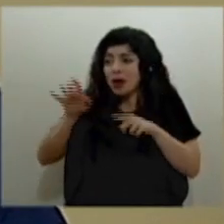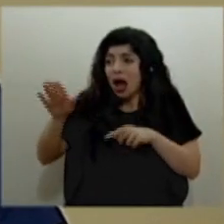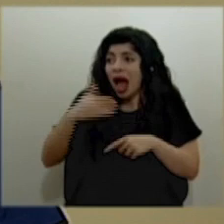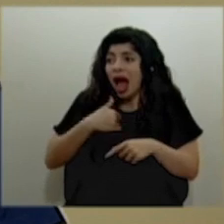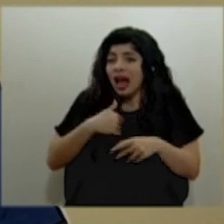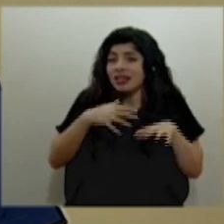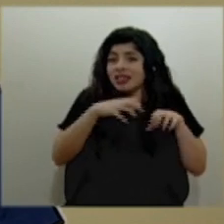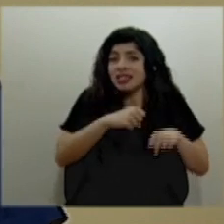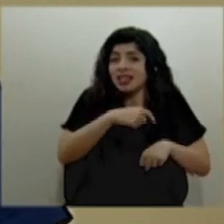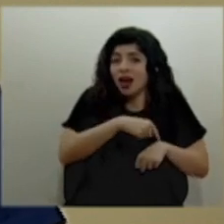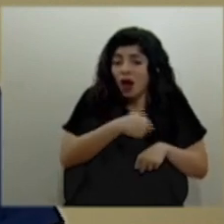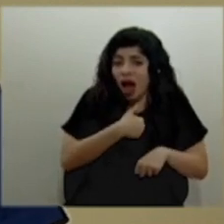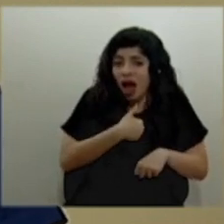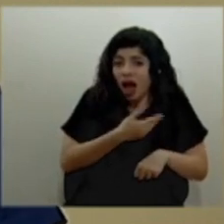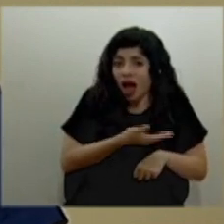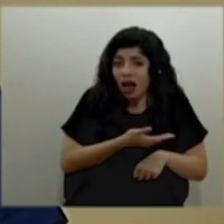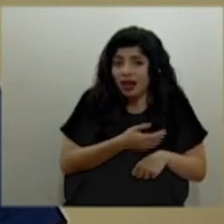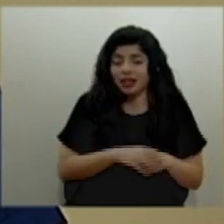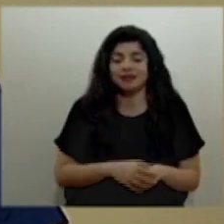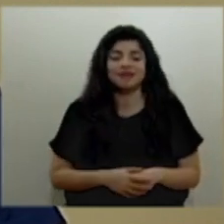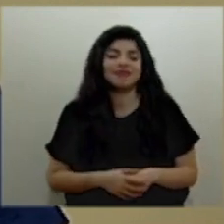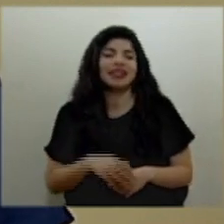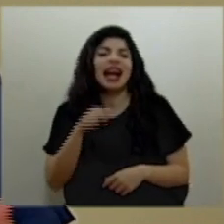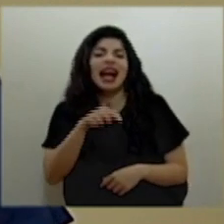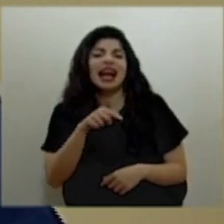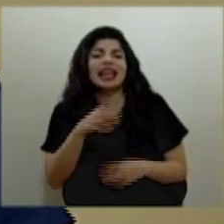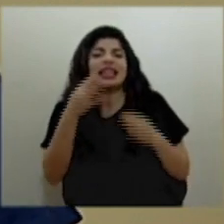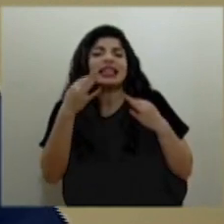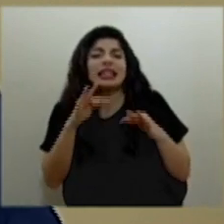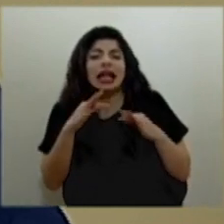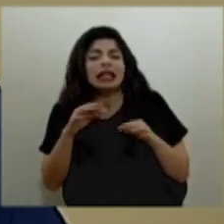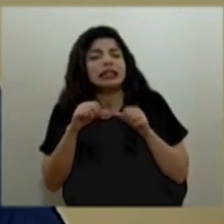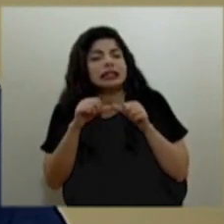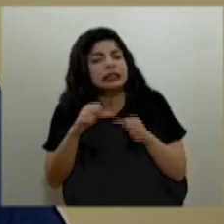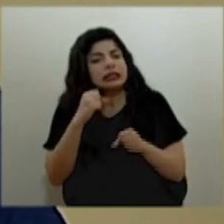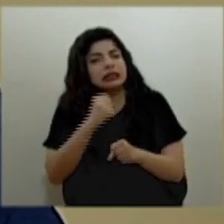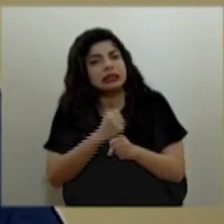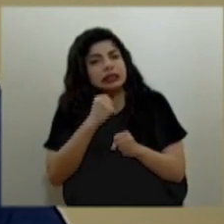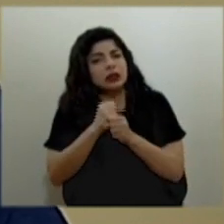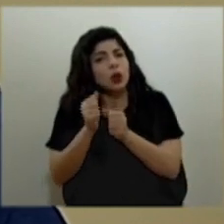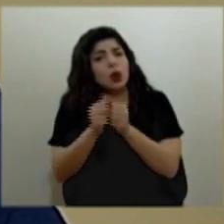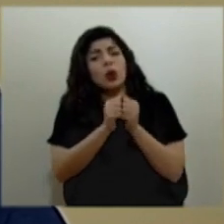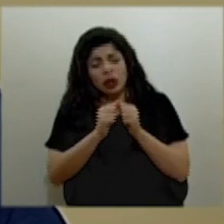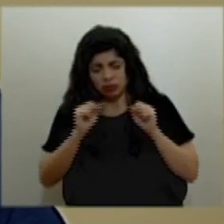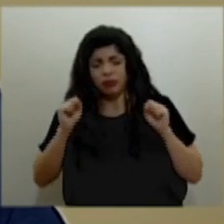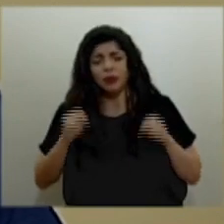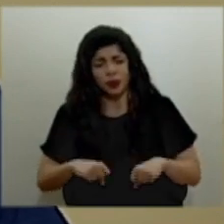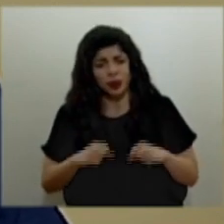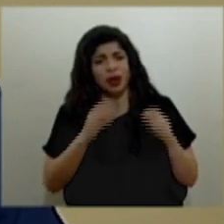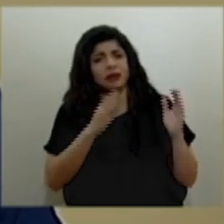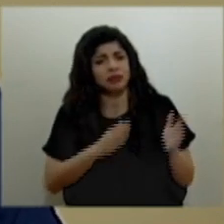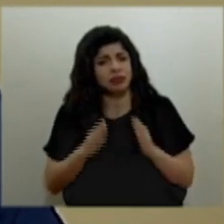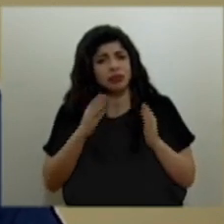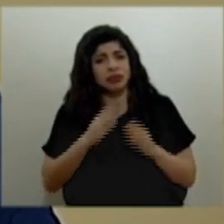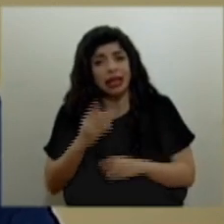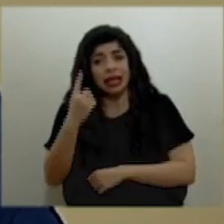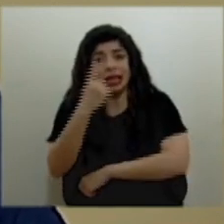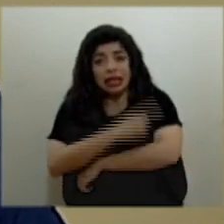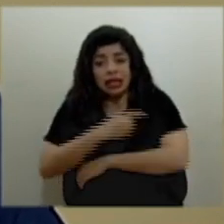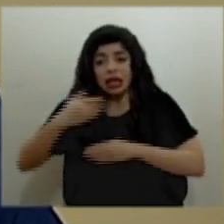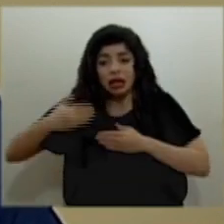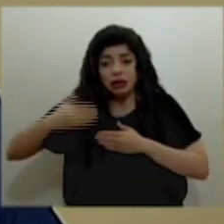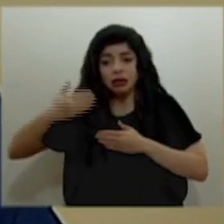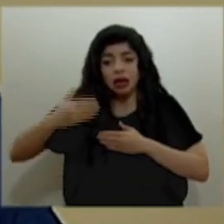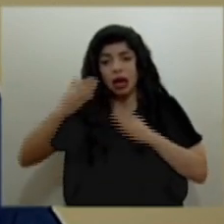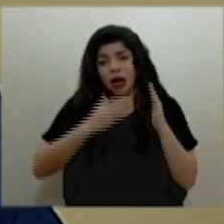momento. En realidad aquí se trata, yo creo, de que sigamos trabajando entre todos. Sí se puede organizar y cada día se está